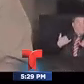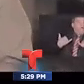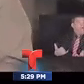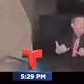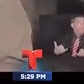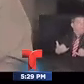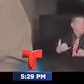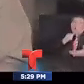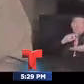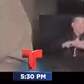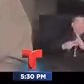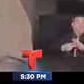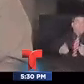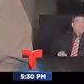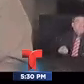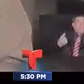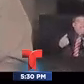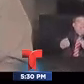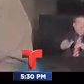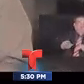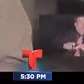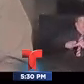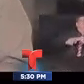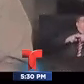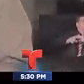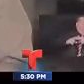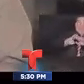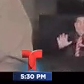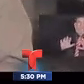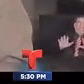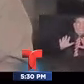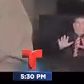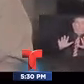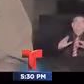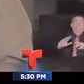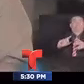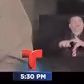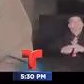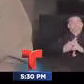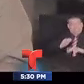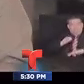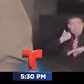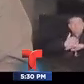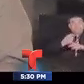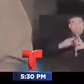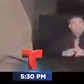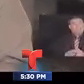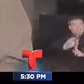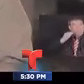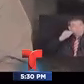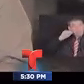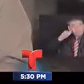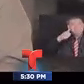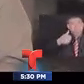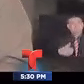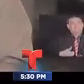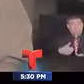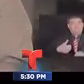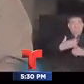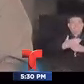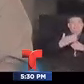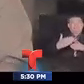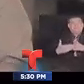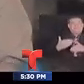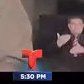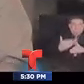hoy. No representan una carga adicional al fisco y comenzarán a implementarse a partir de mañana,